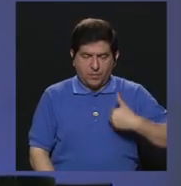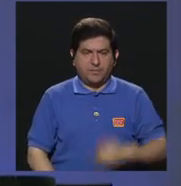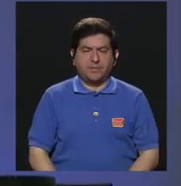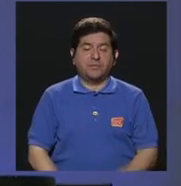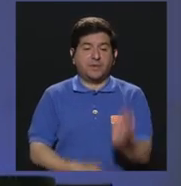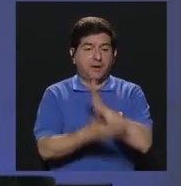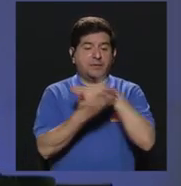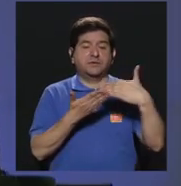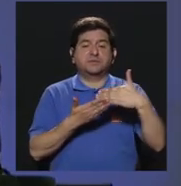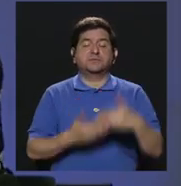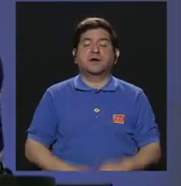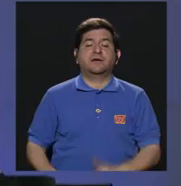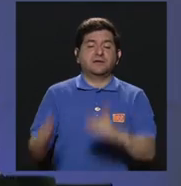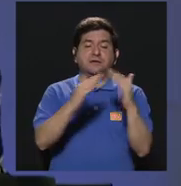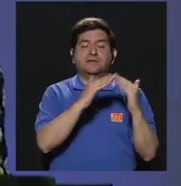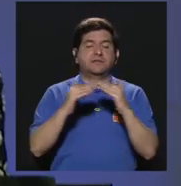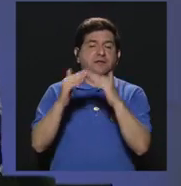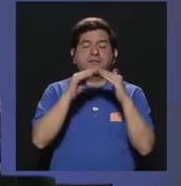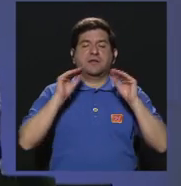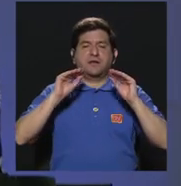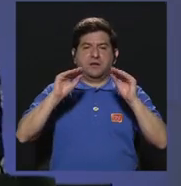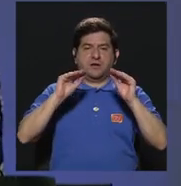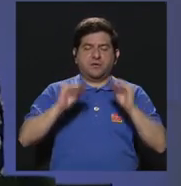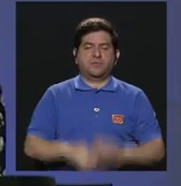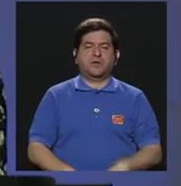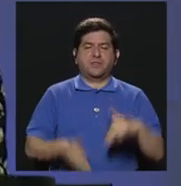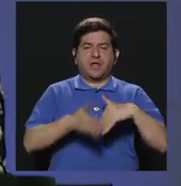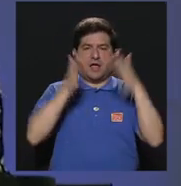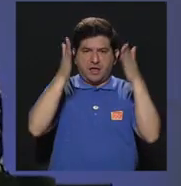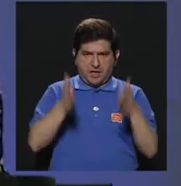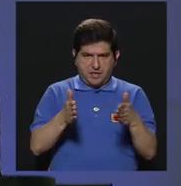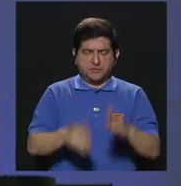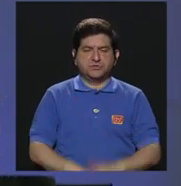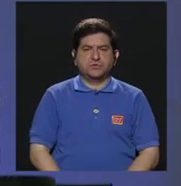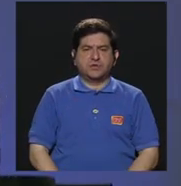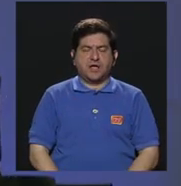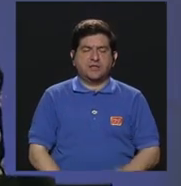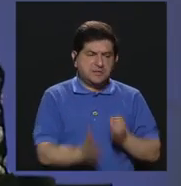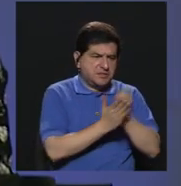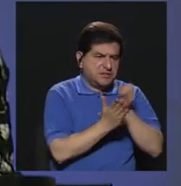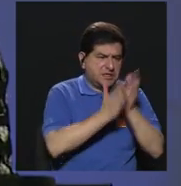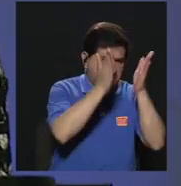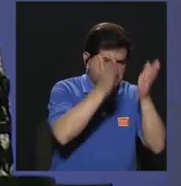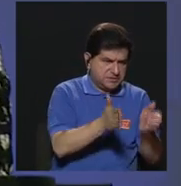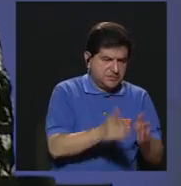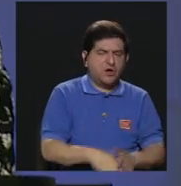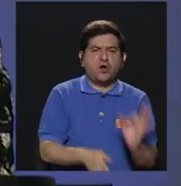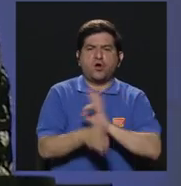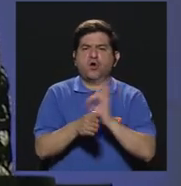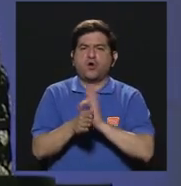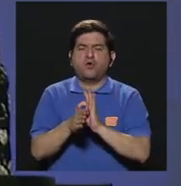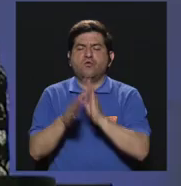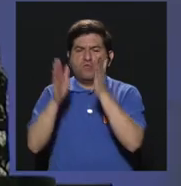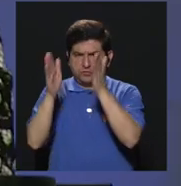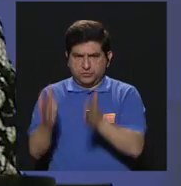sido parte de esta comunidad académica, como alumnos, docentes, investigadores, funcionarios,